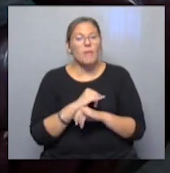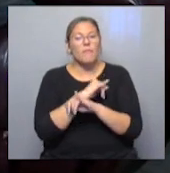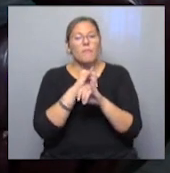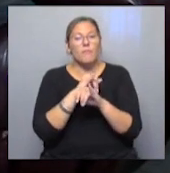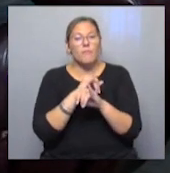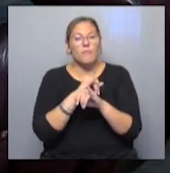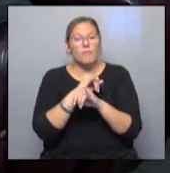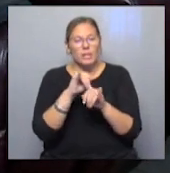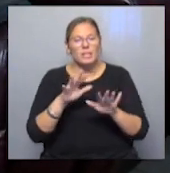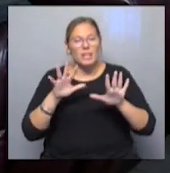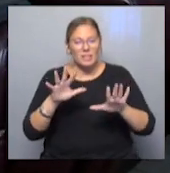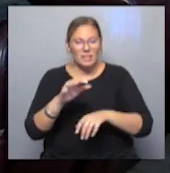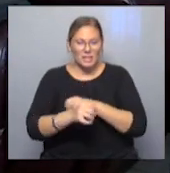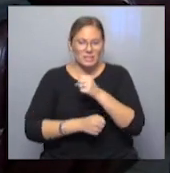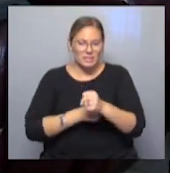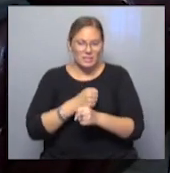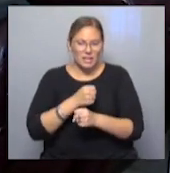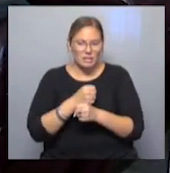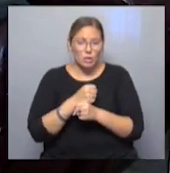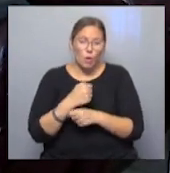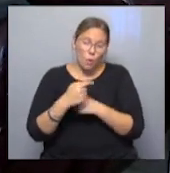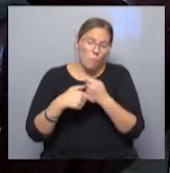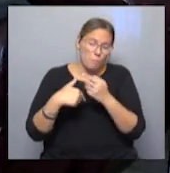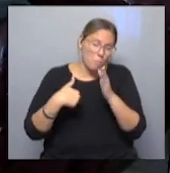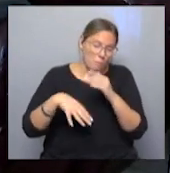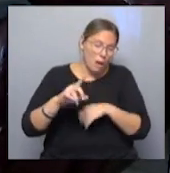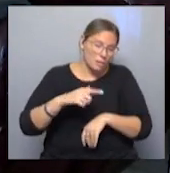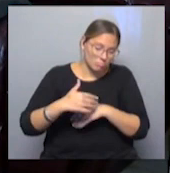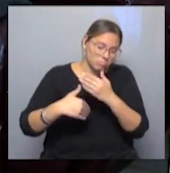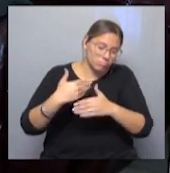felices 10 años para ustedes, que siga por mucho tiempo más